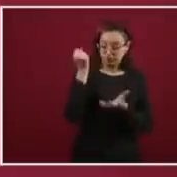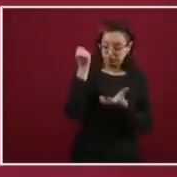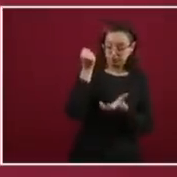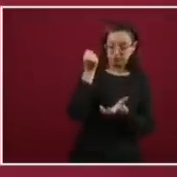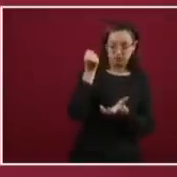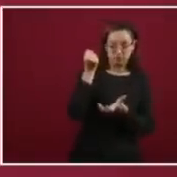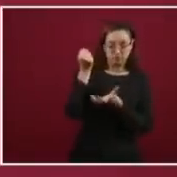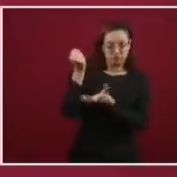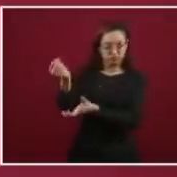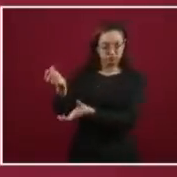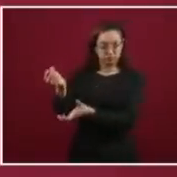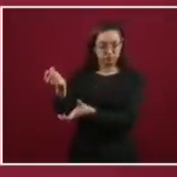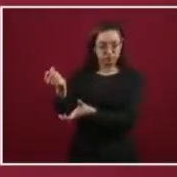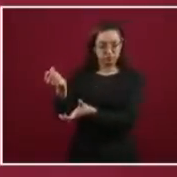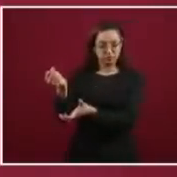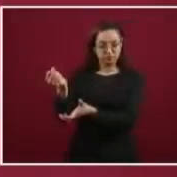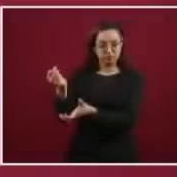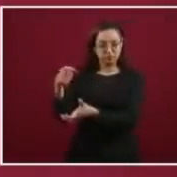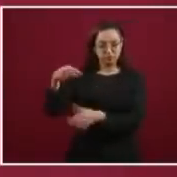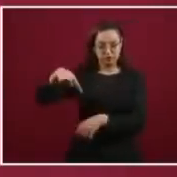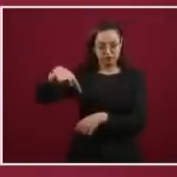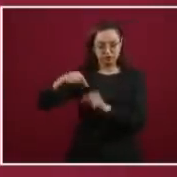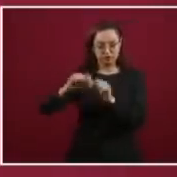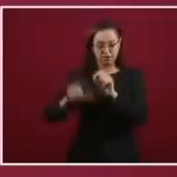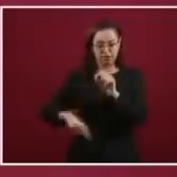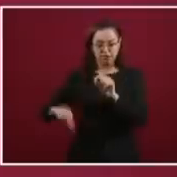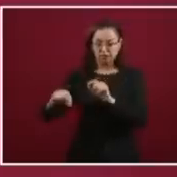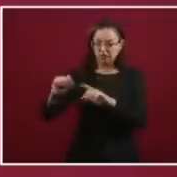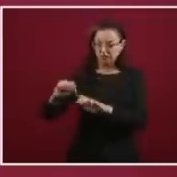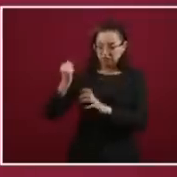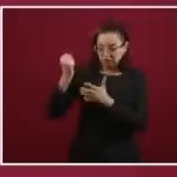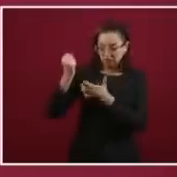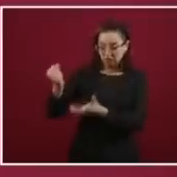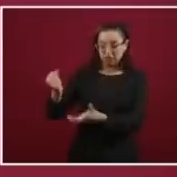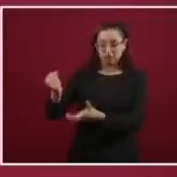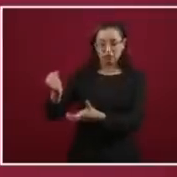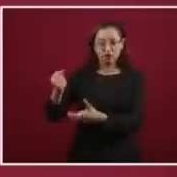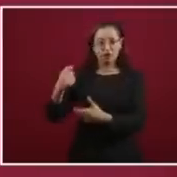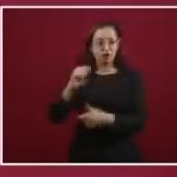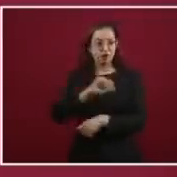a estas campañas que el dinero que se destina